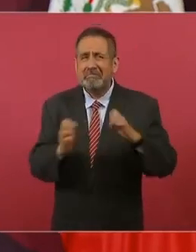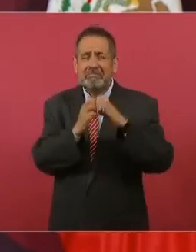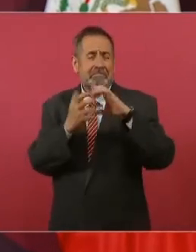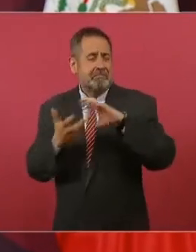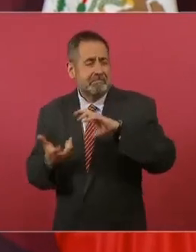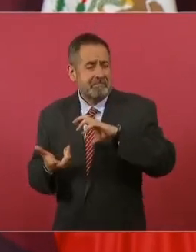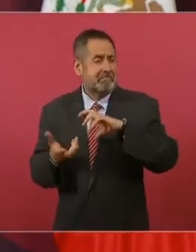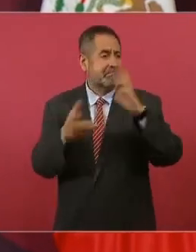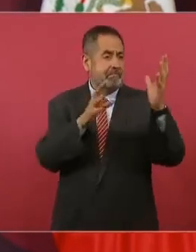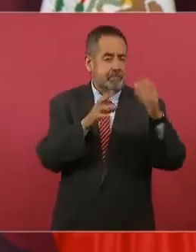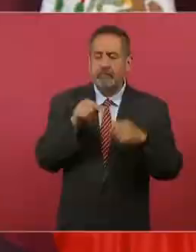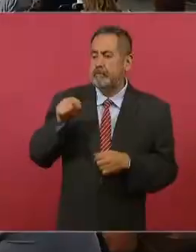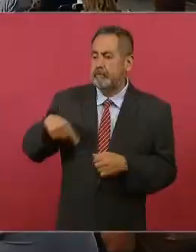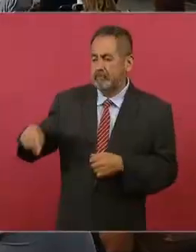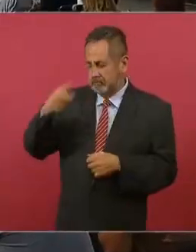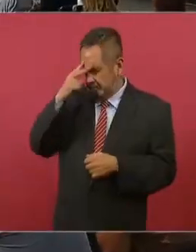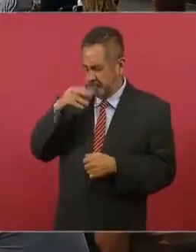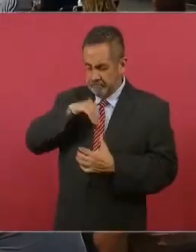Siempre